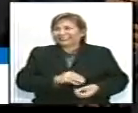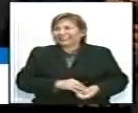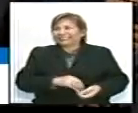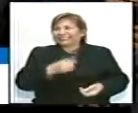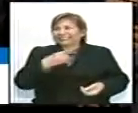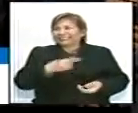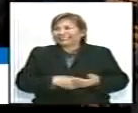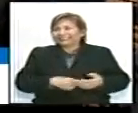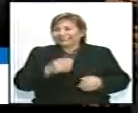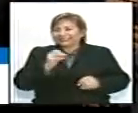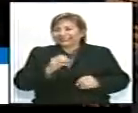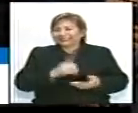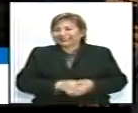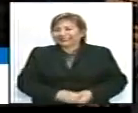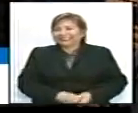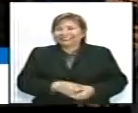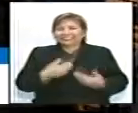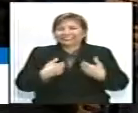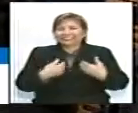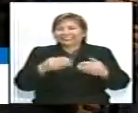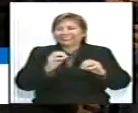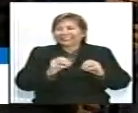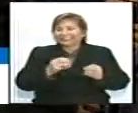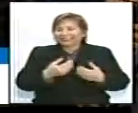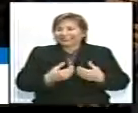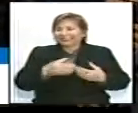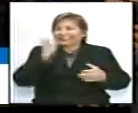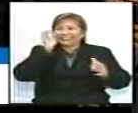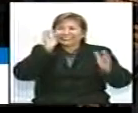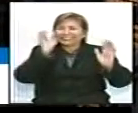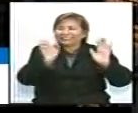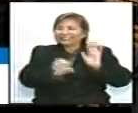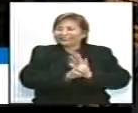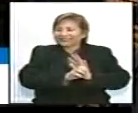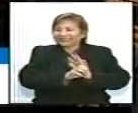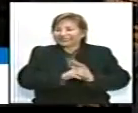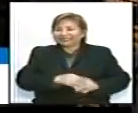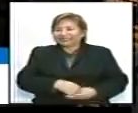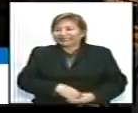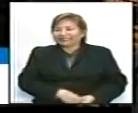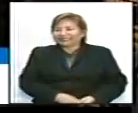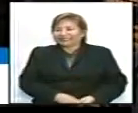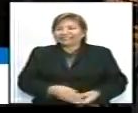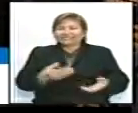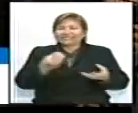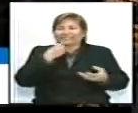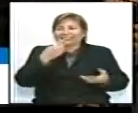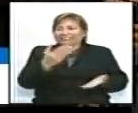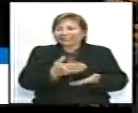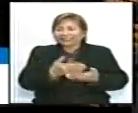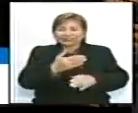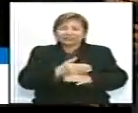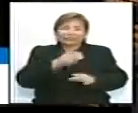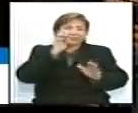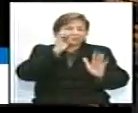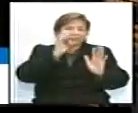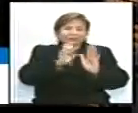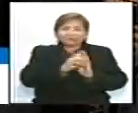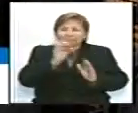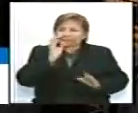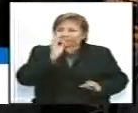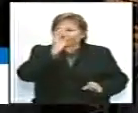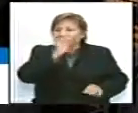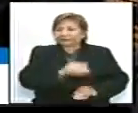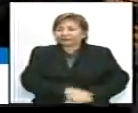puede ser interesante, porque tenemos la foto, pero hay que ver lo que está detrás de la foto y cómo podemos mejorar esa foto para el